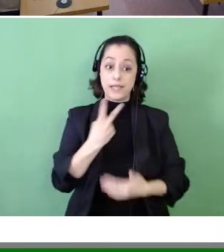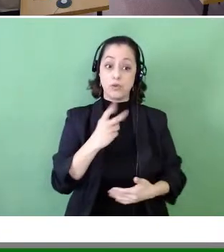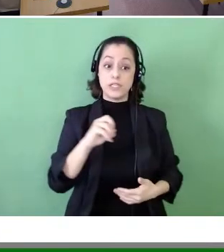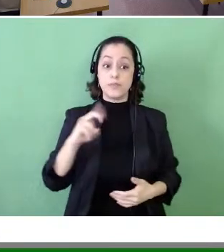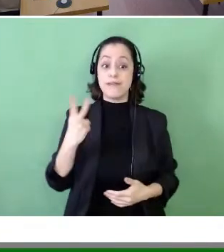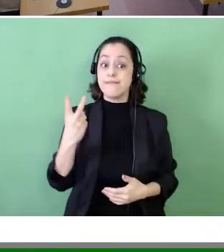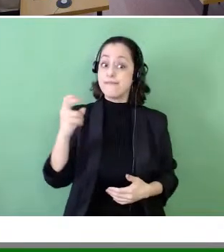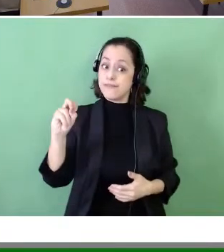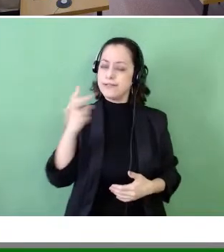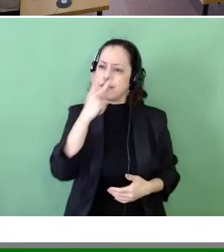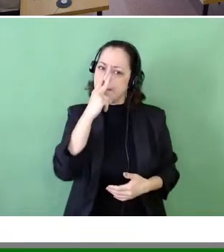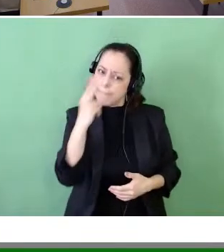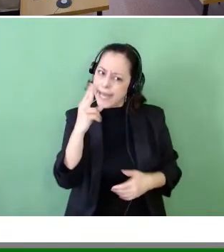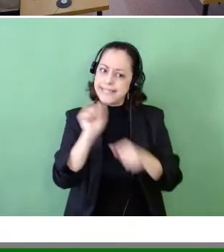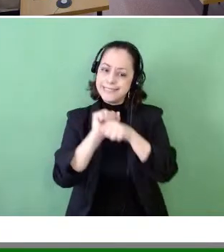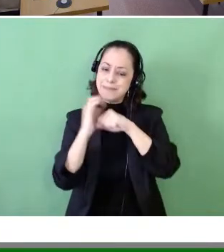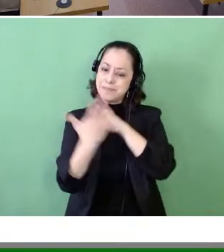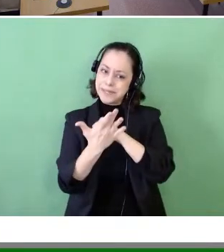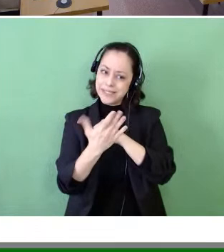que la pandemia